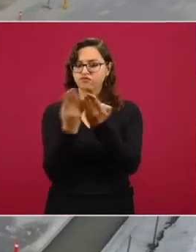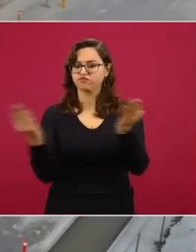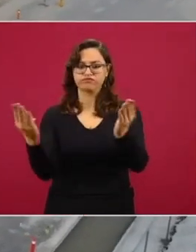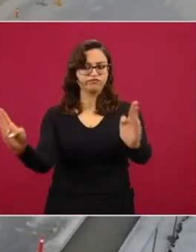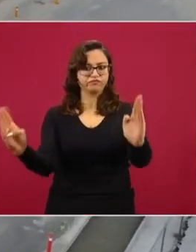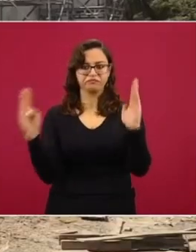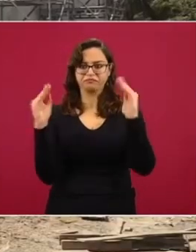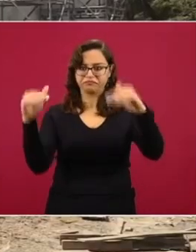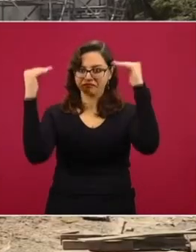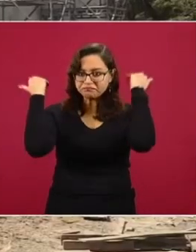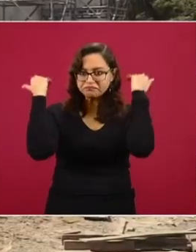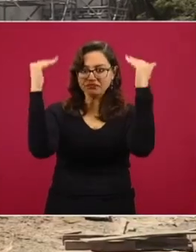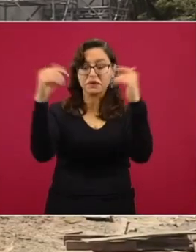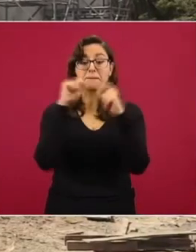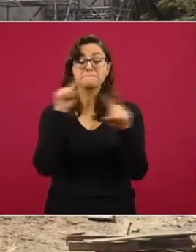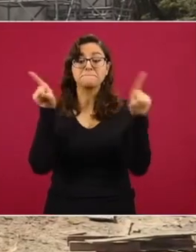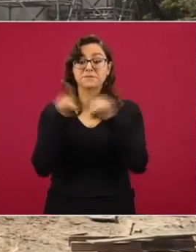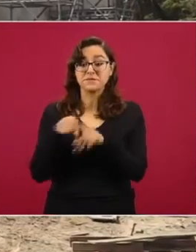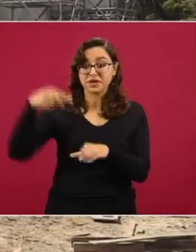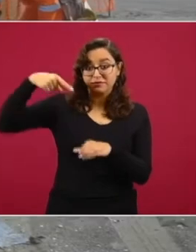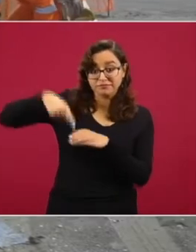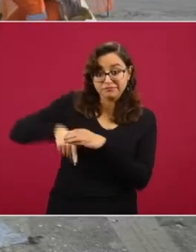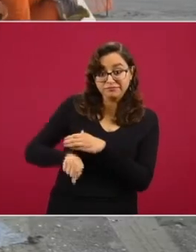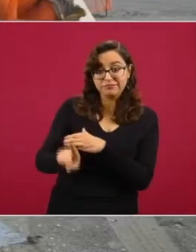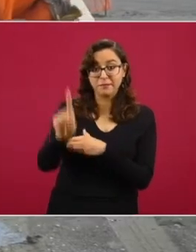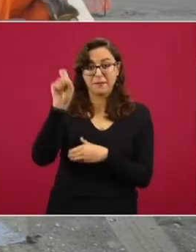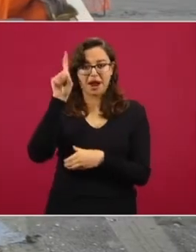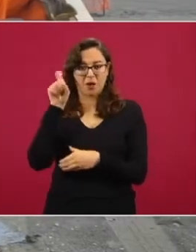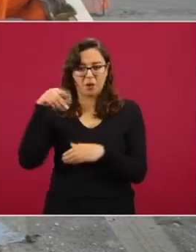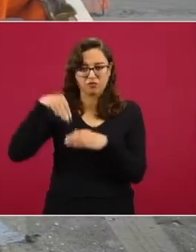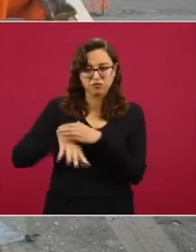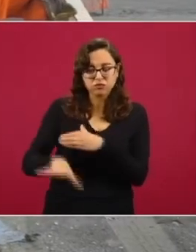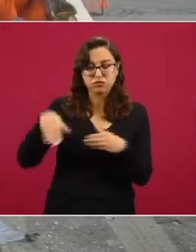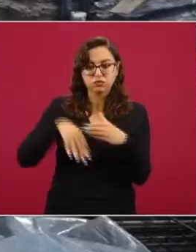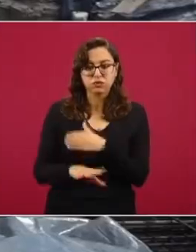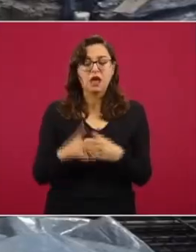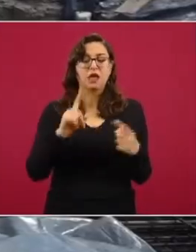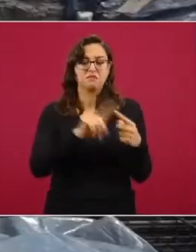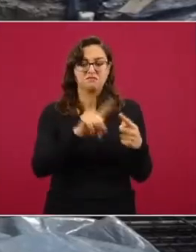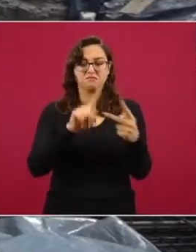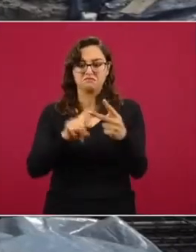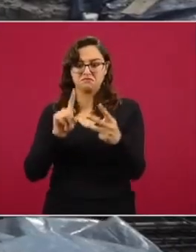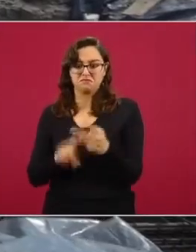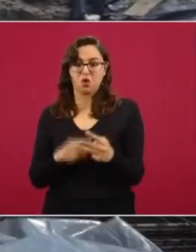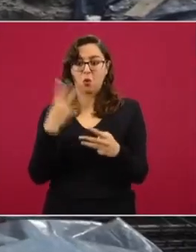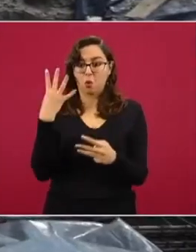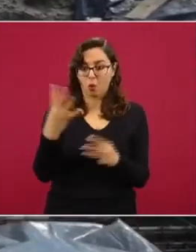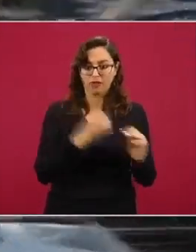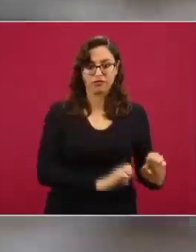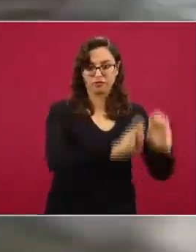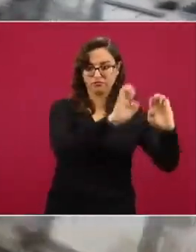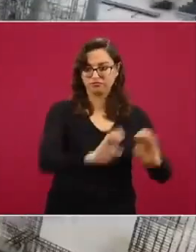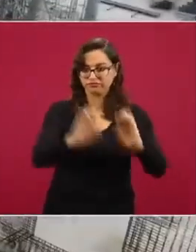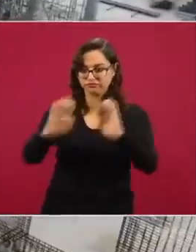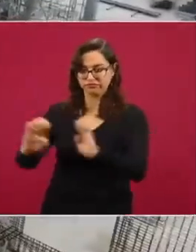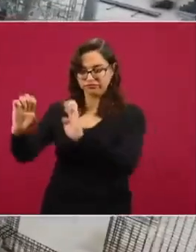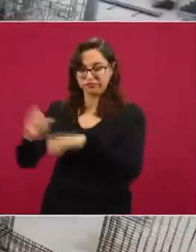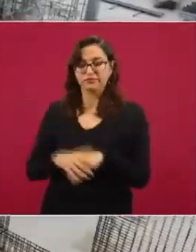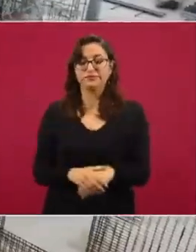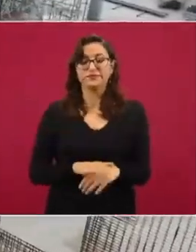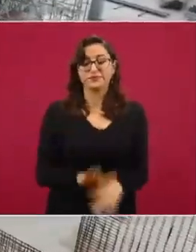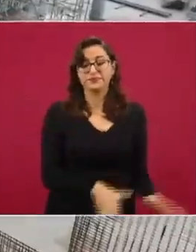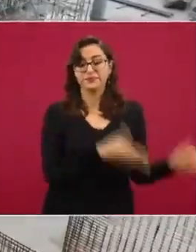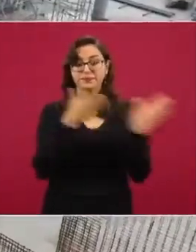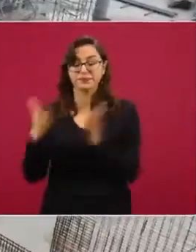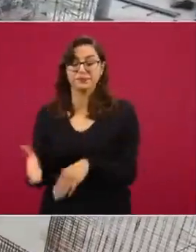de edificio satélite y drenaje de los edificios salvaguarda, contraincendio, mantenimiento y telecomunicaciones. En el cuarto de control